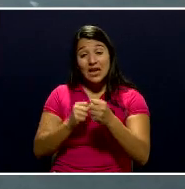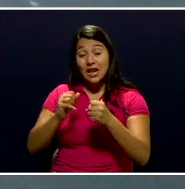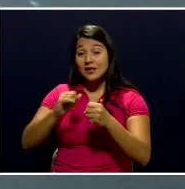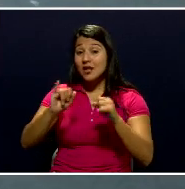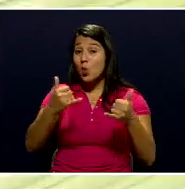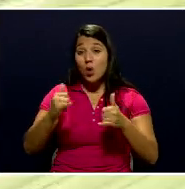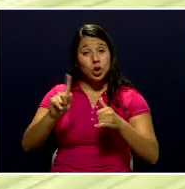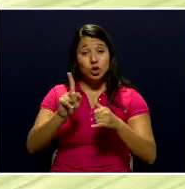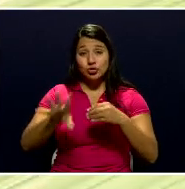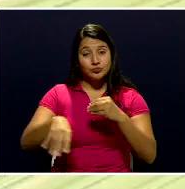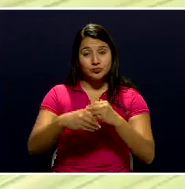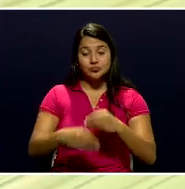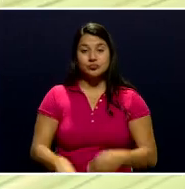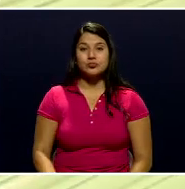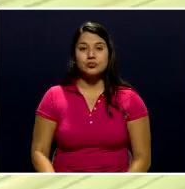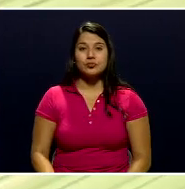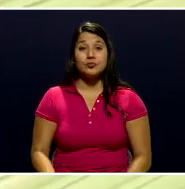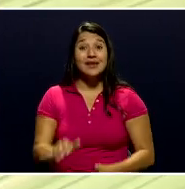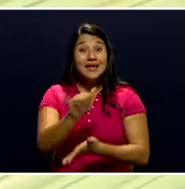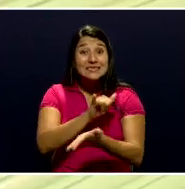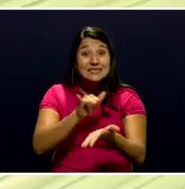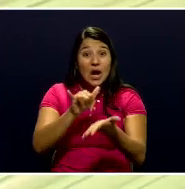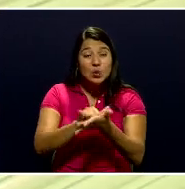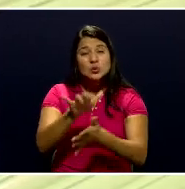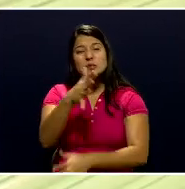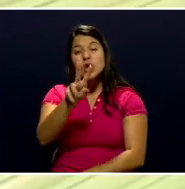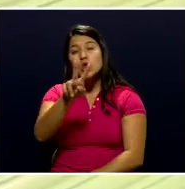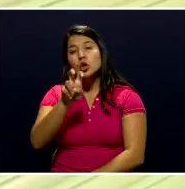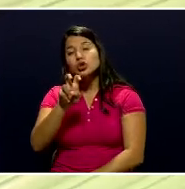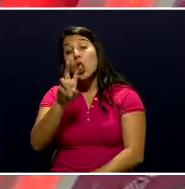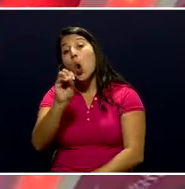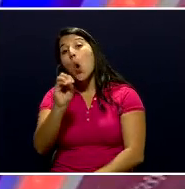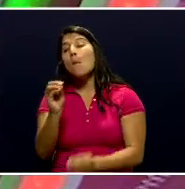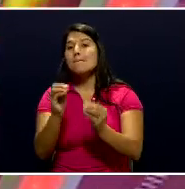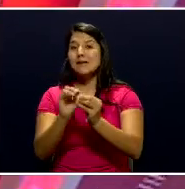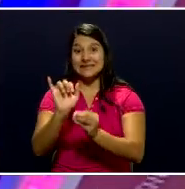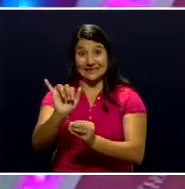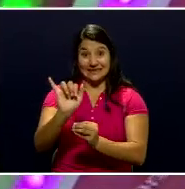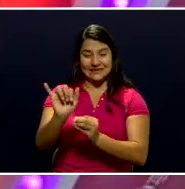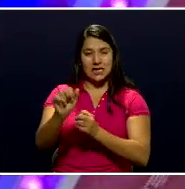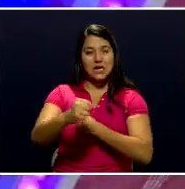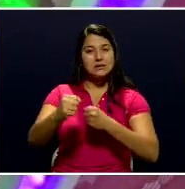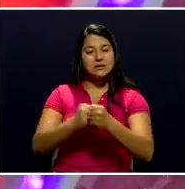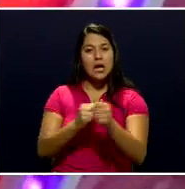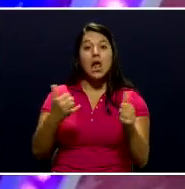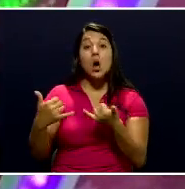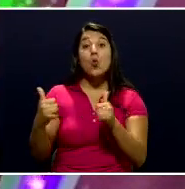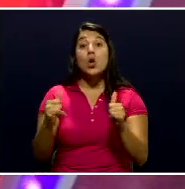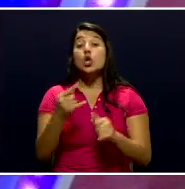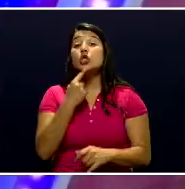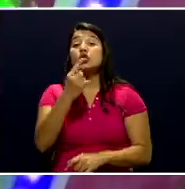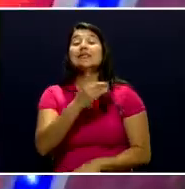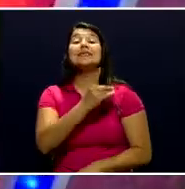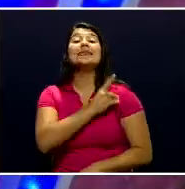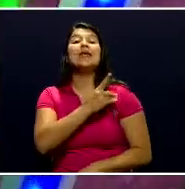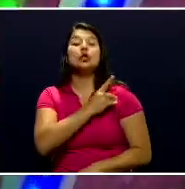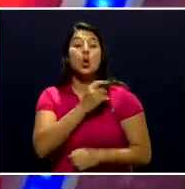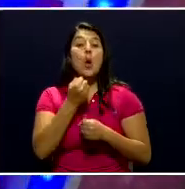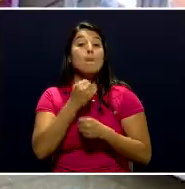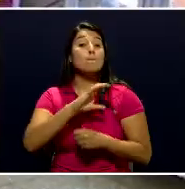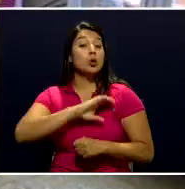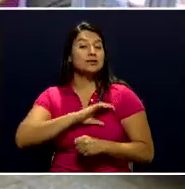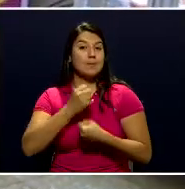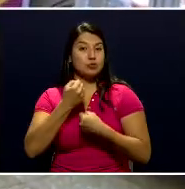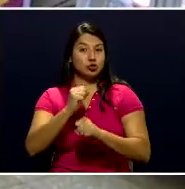medida. En la capital hay más de 200 de estas salas de juego. De acuerdo con el director de la Policía Municipal de San